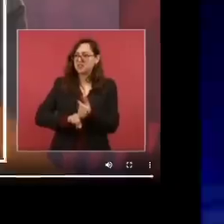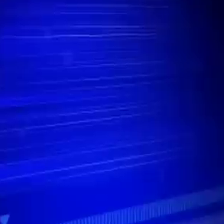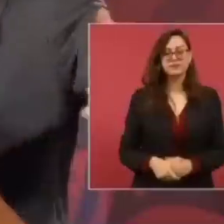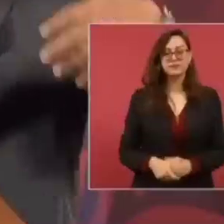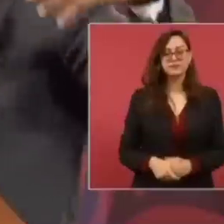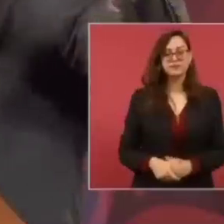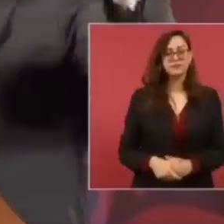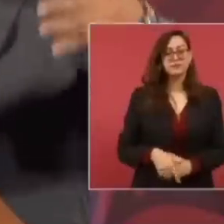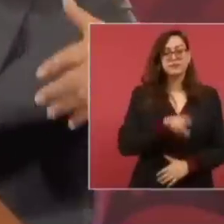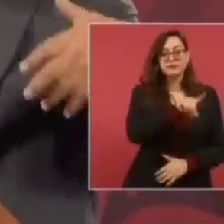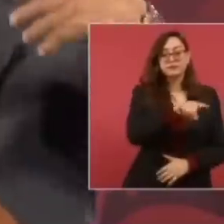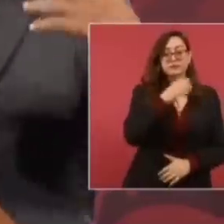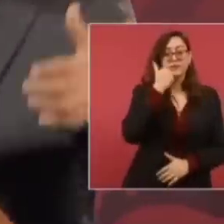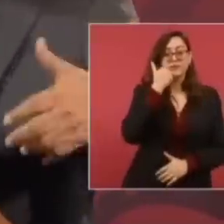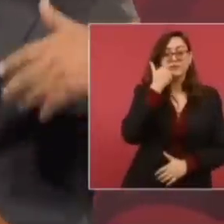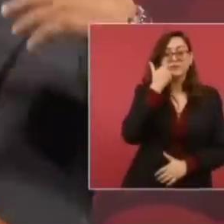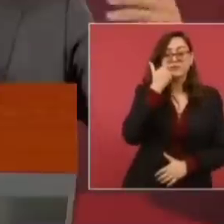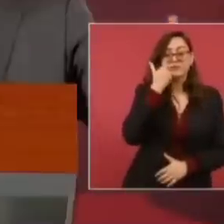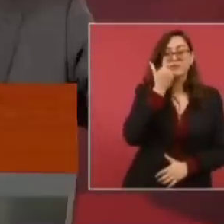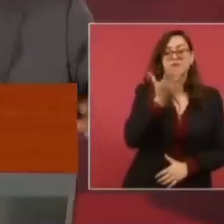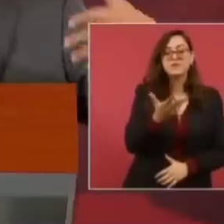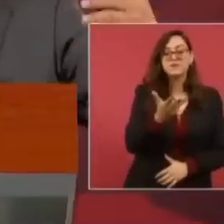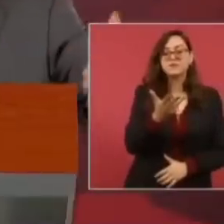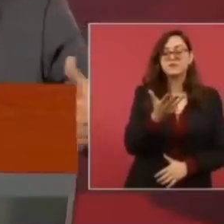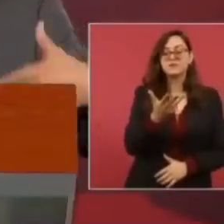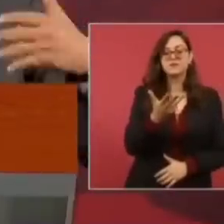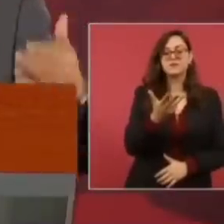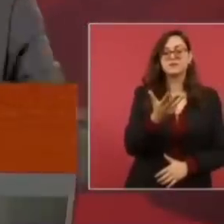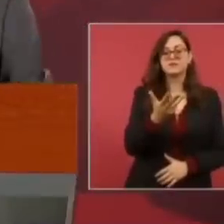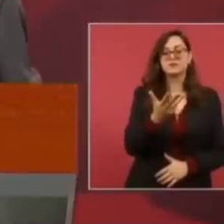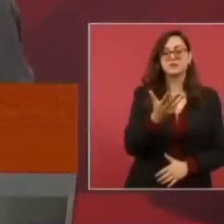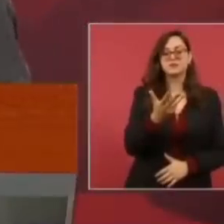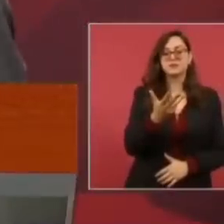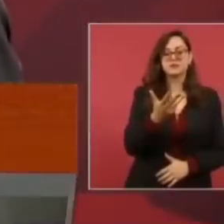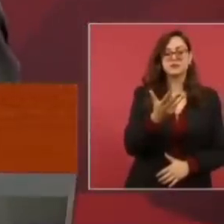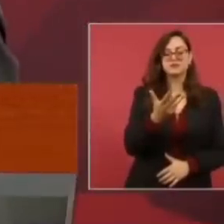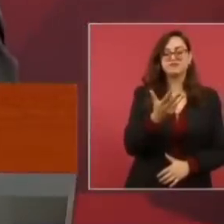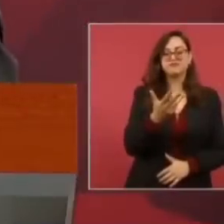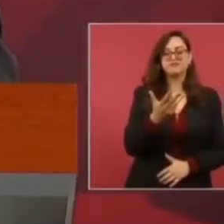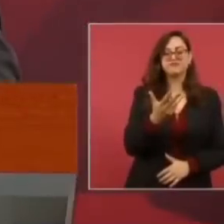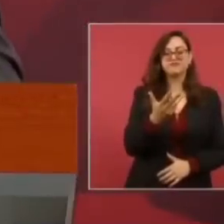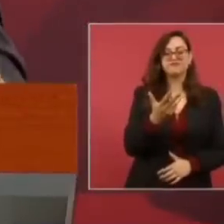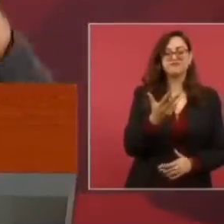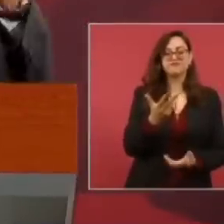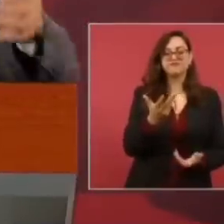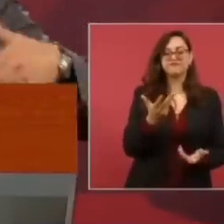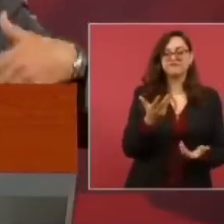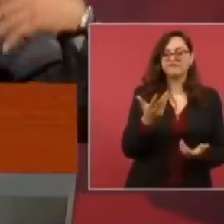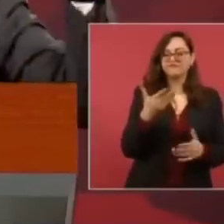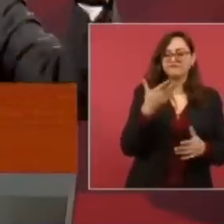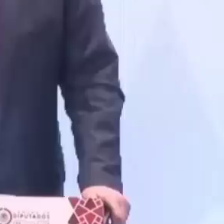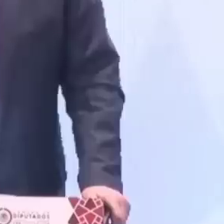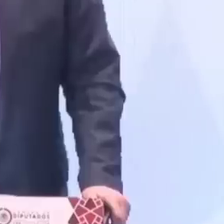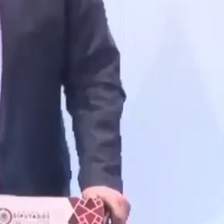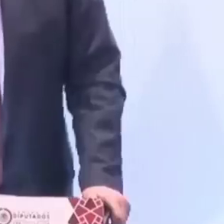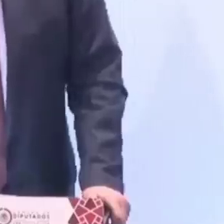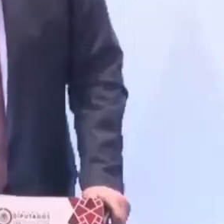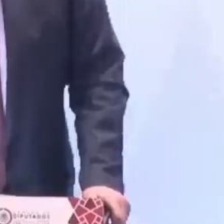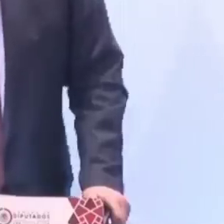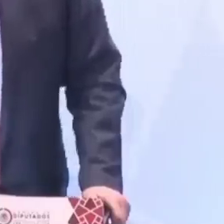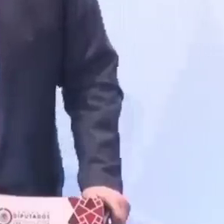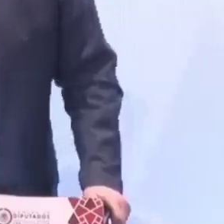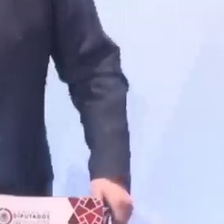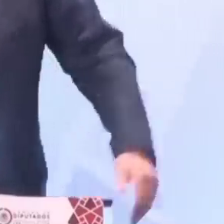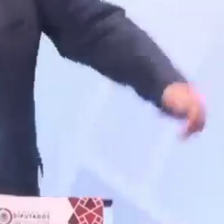esto se eche para atrás Ahora el presidente también se ha referido ya en un par de ocasiones al trabajo de la nueva presidenta de